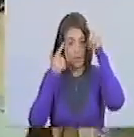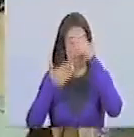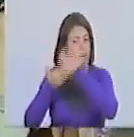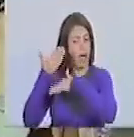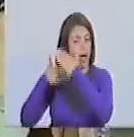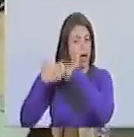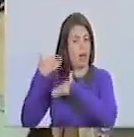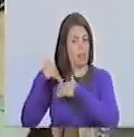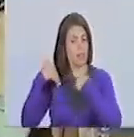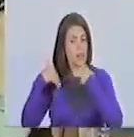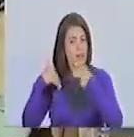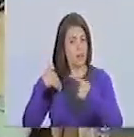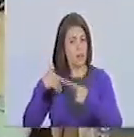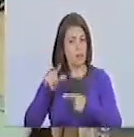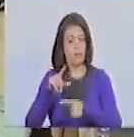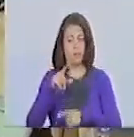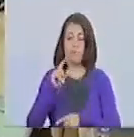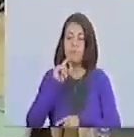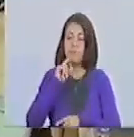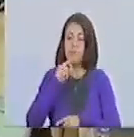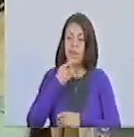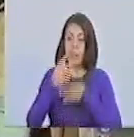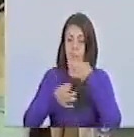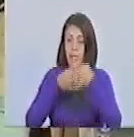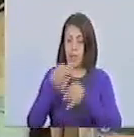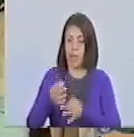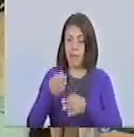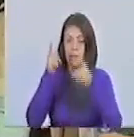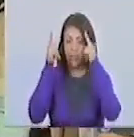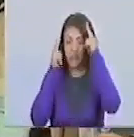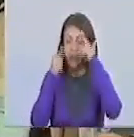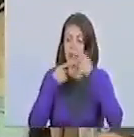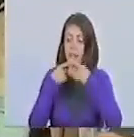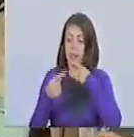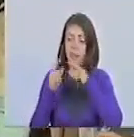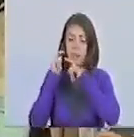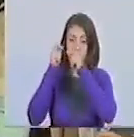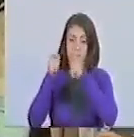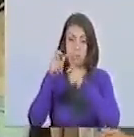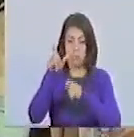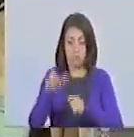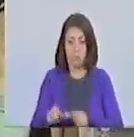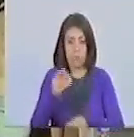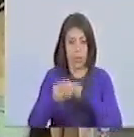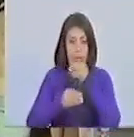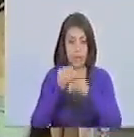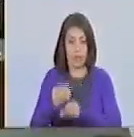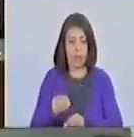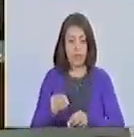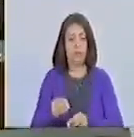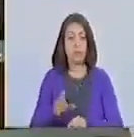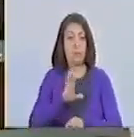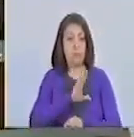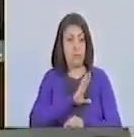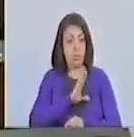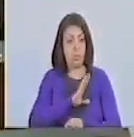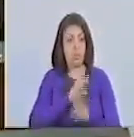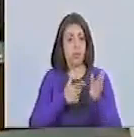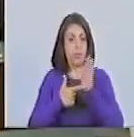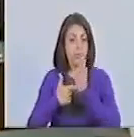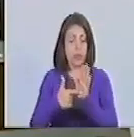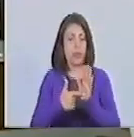aquel momento, y entre sus anécdotas decía que Hugo Chávez le encomendó al presidente crear este pabellón para